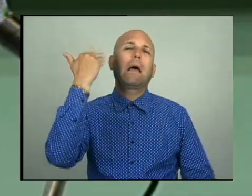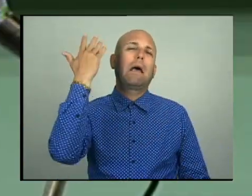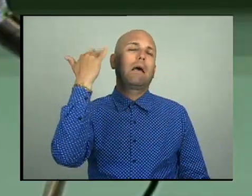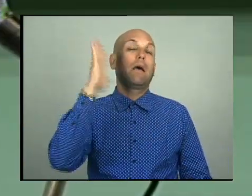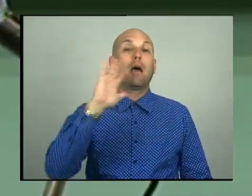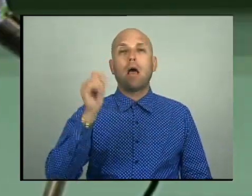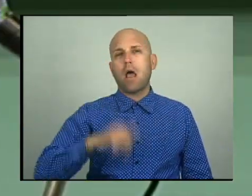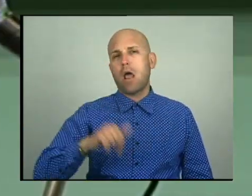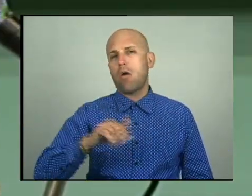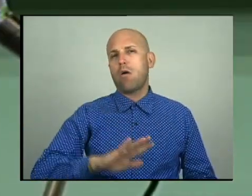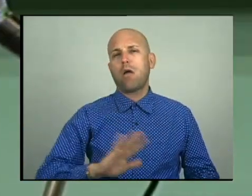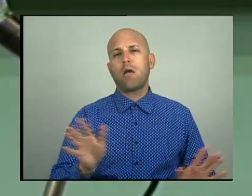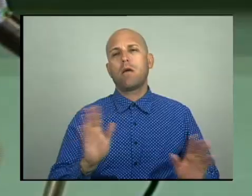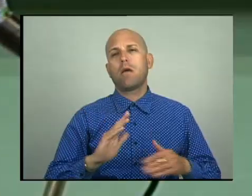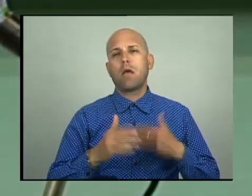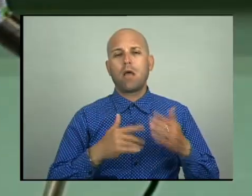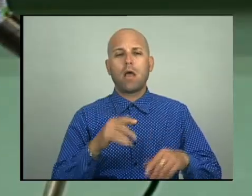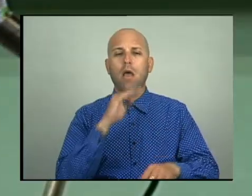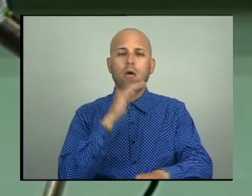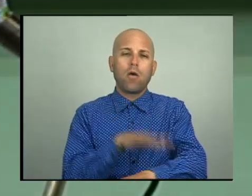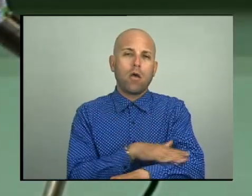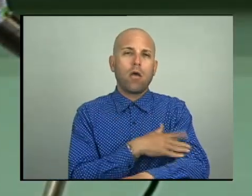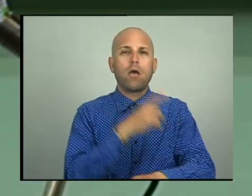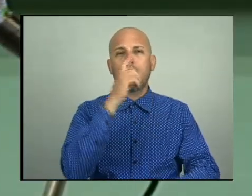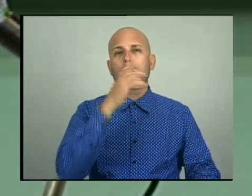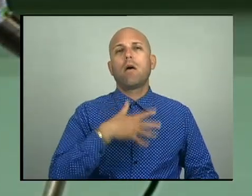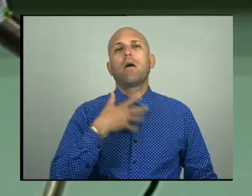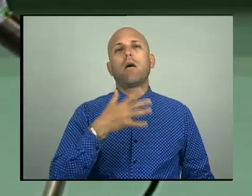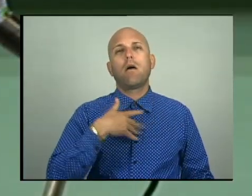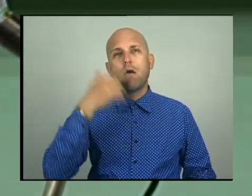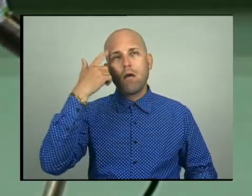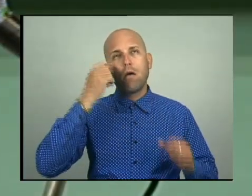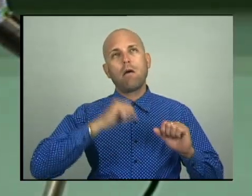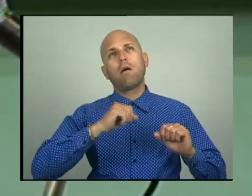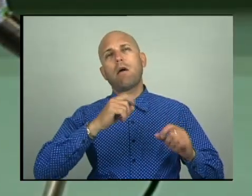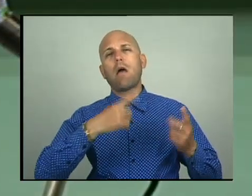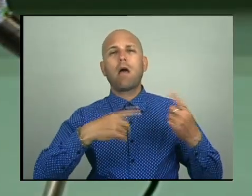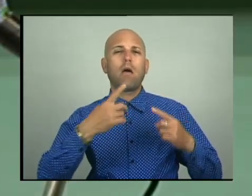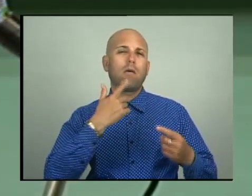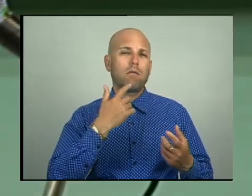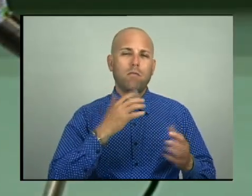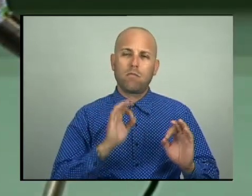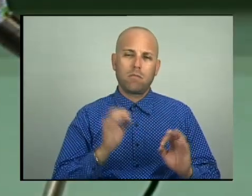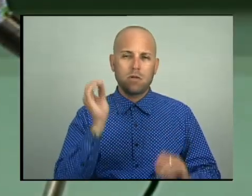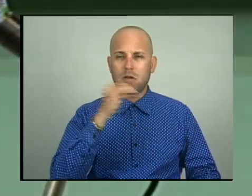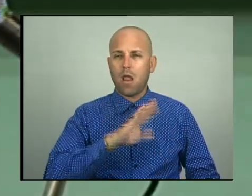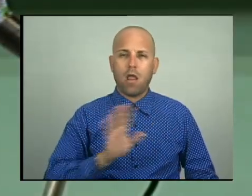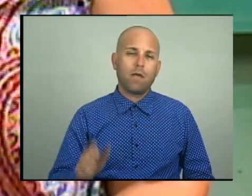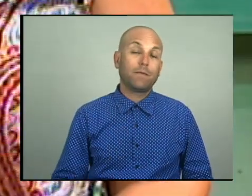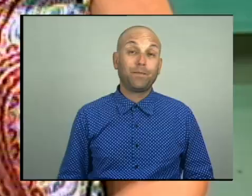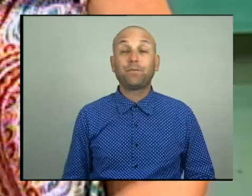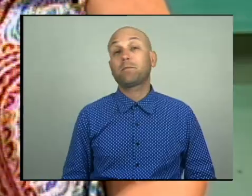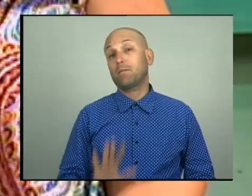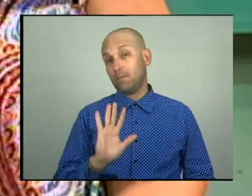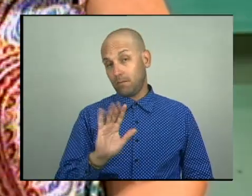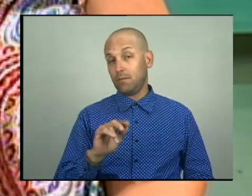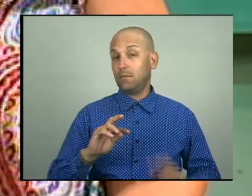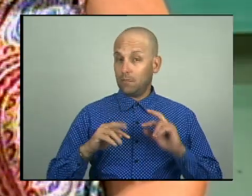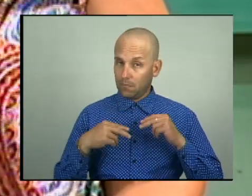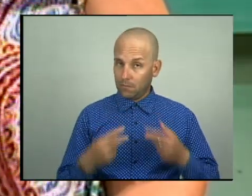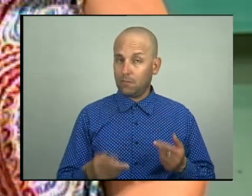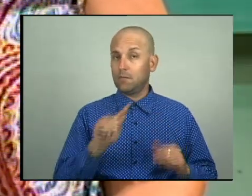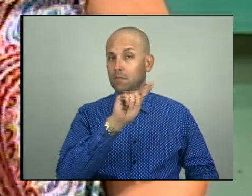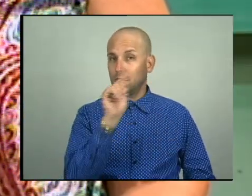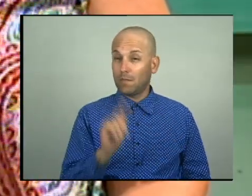primera cosa es la cianosis, la dificultad respiratoria, los pequeños esfuerzos. Es decir, que un niño que nazca con